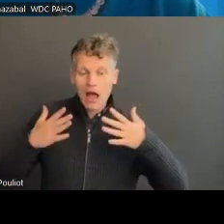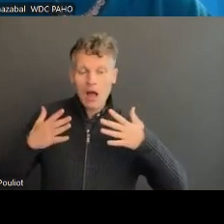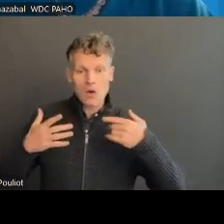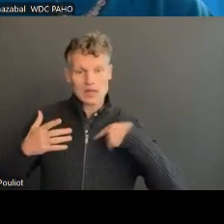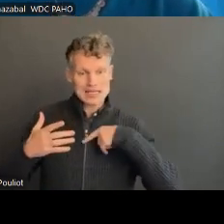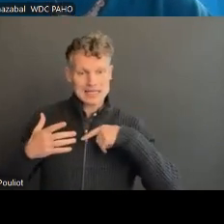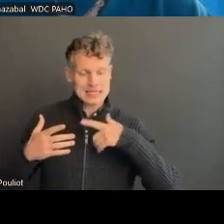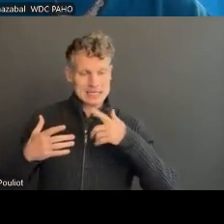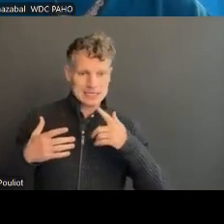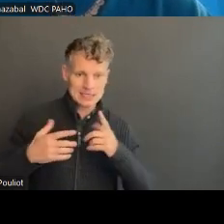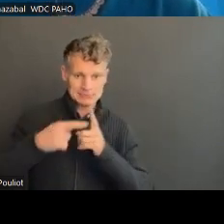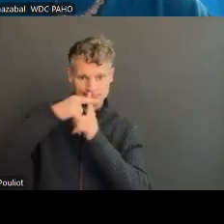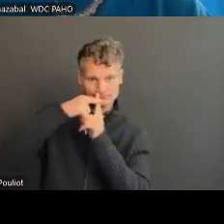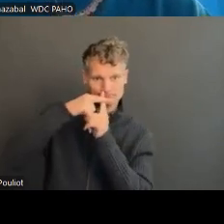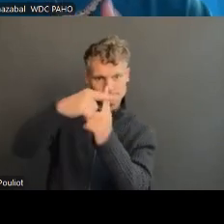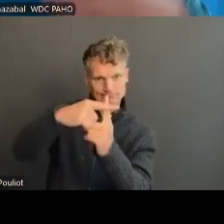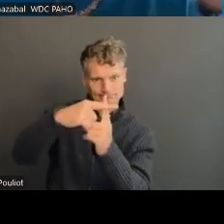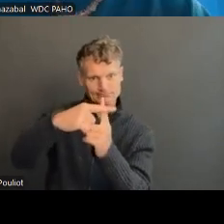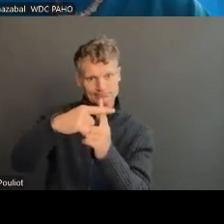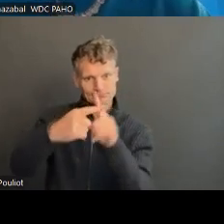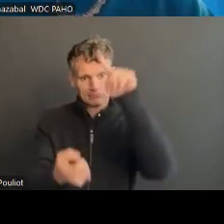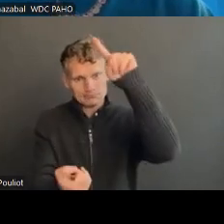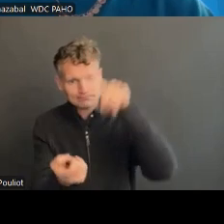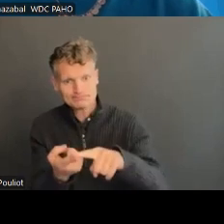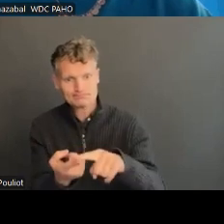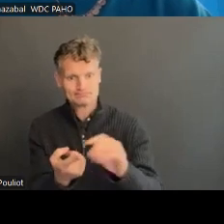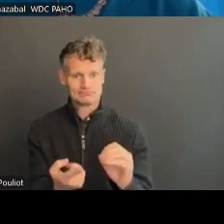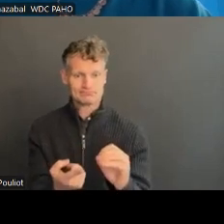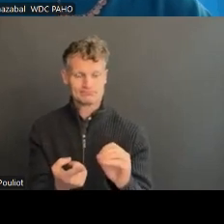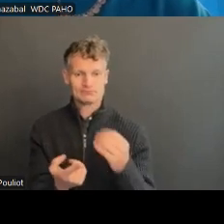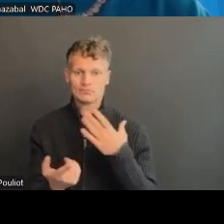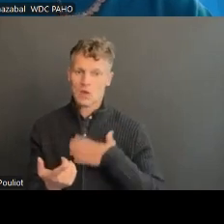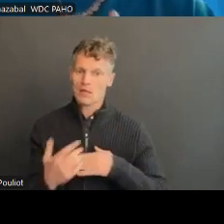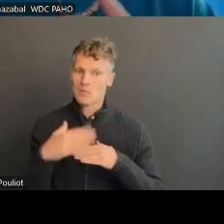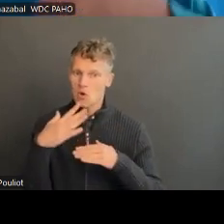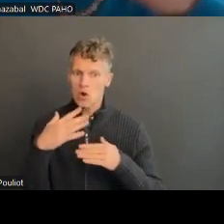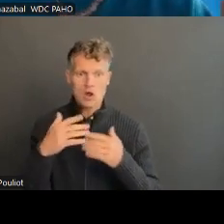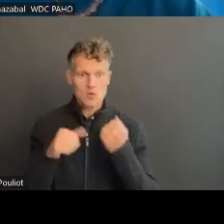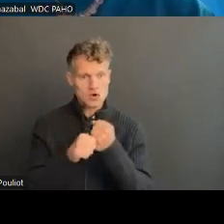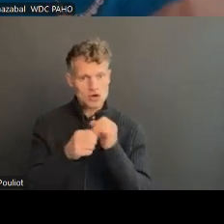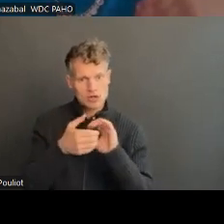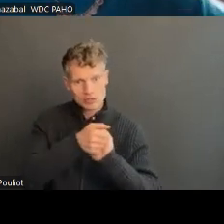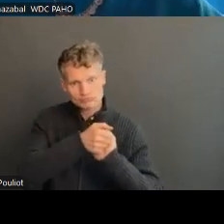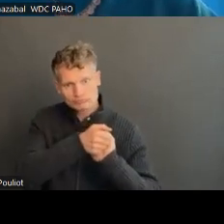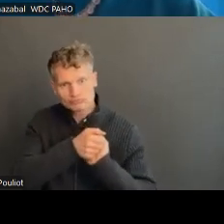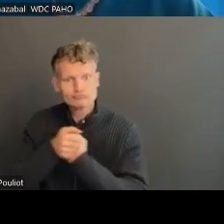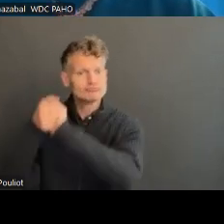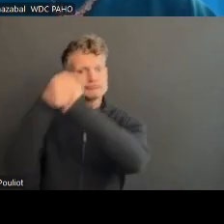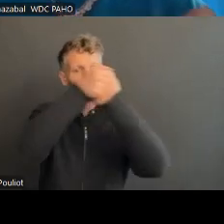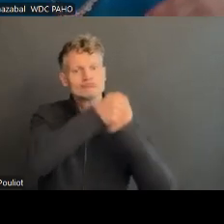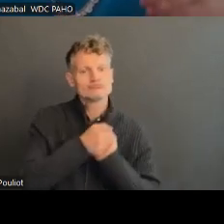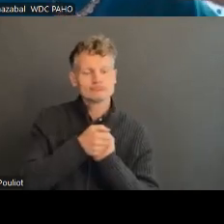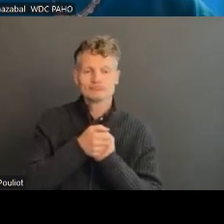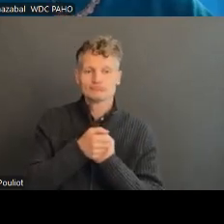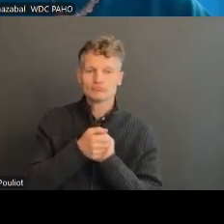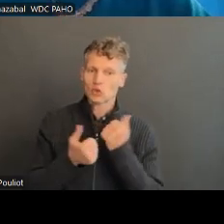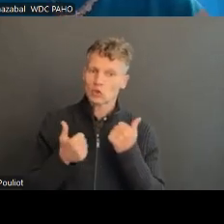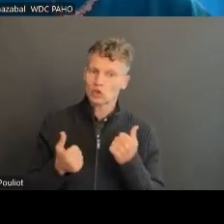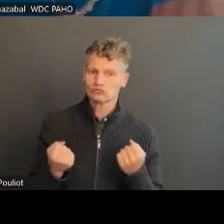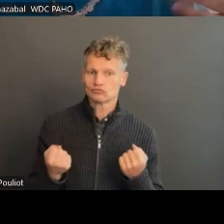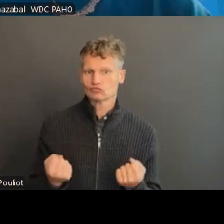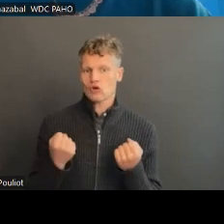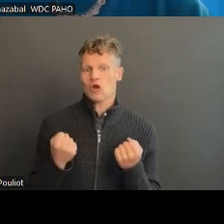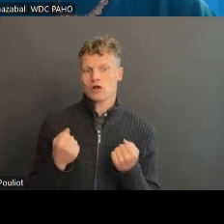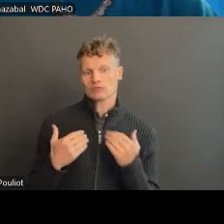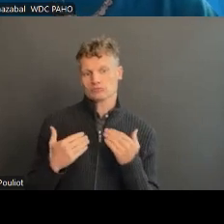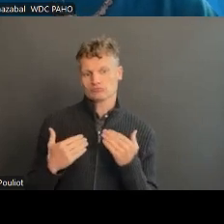mejores resultados, ¿no? Y sabemos, ¿cierto?, que en términos de a nivel inmediato, ¿cierto?, más directo, lo